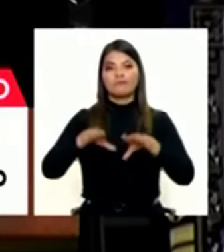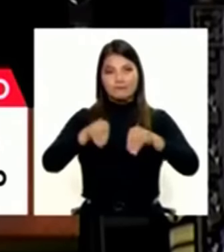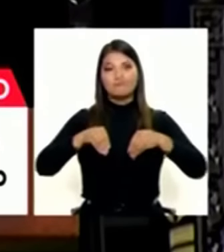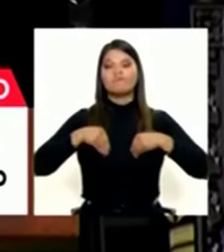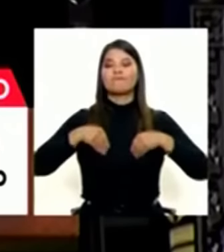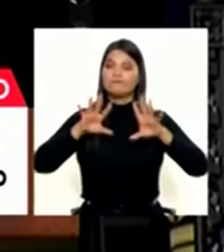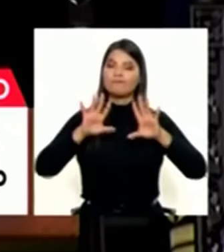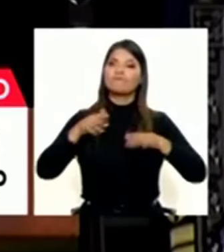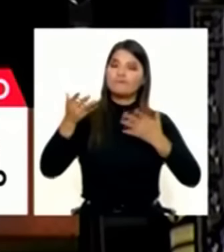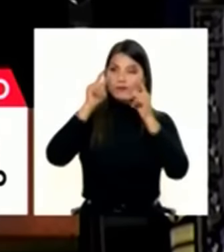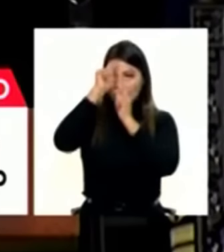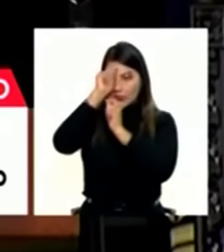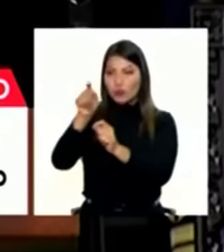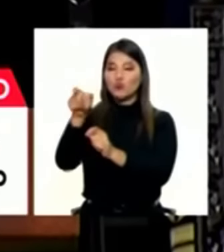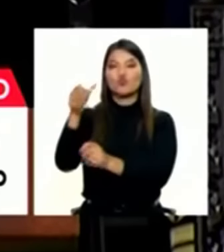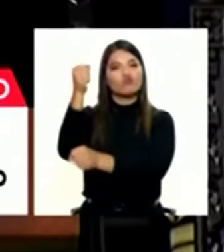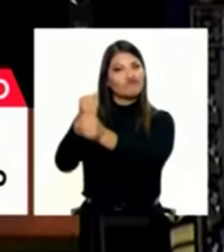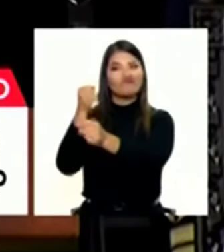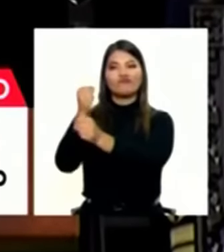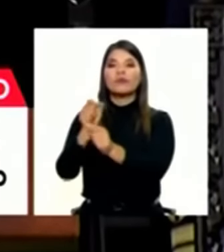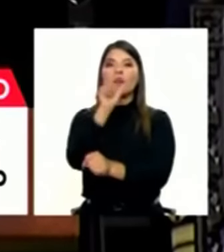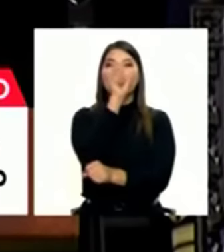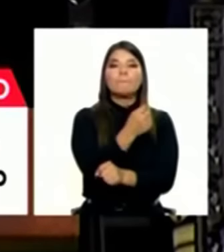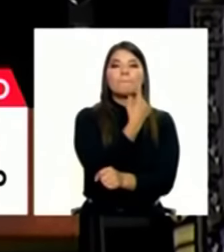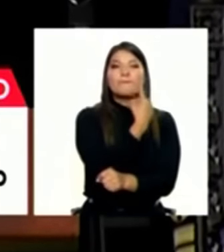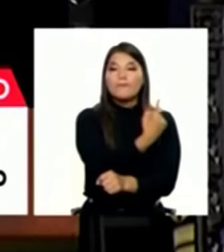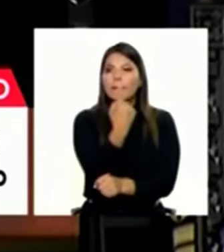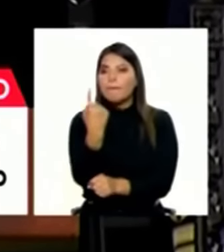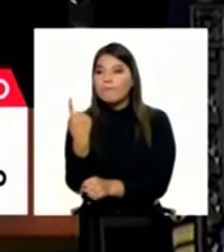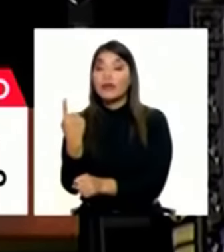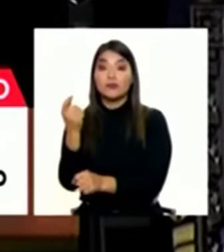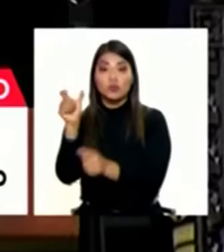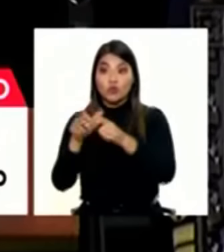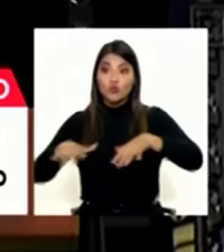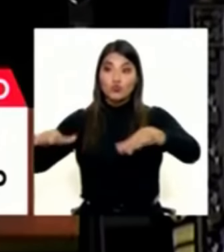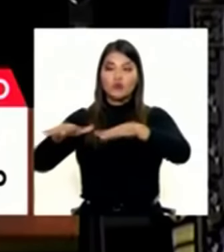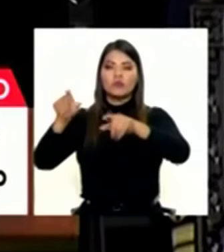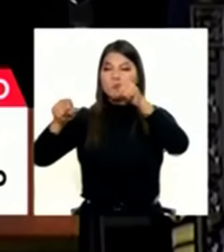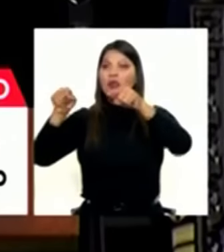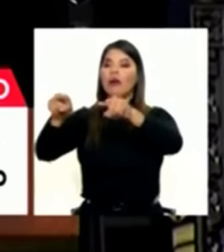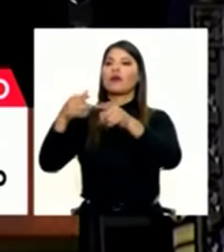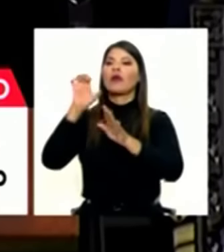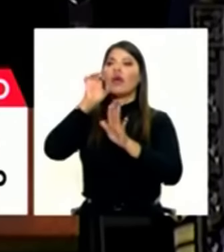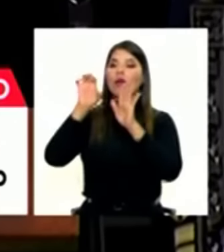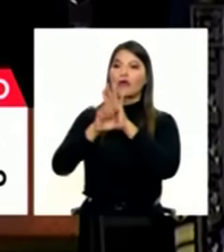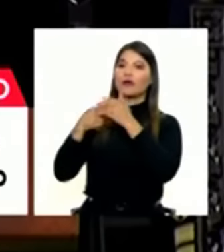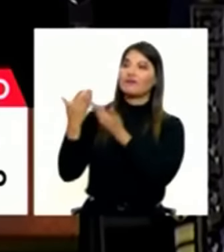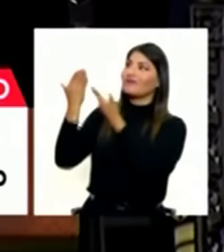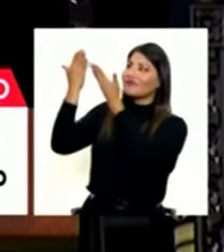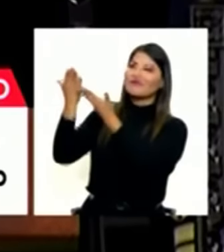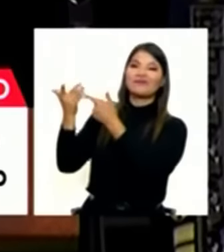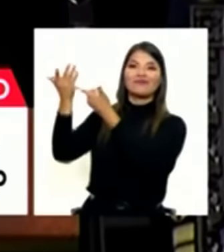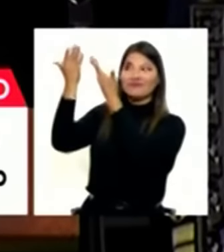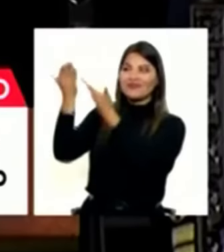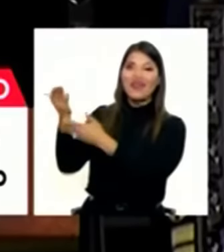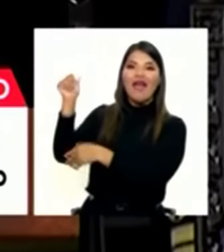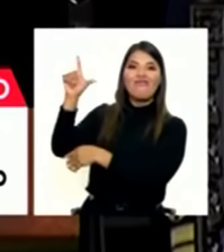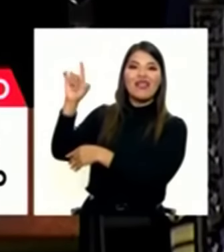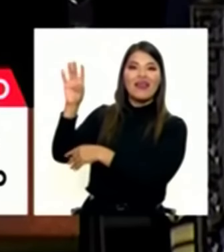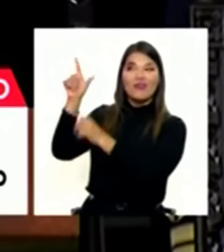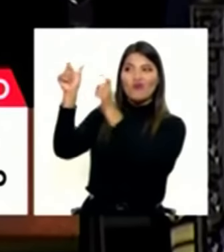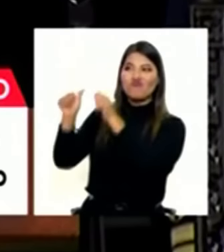y reconoce el papel que cumple cada integrante de la Fuerza Aérea, siguiendo el ejemplo del héroe Abelardo Quiñones